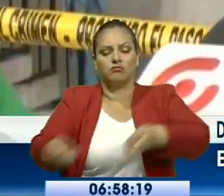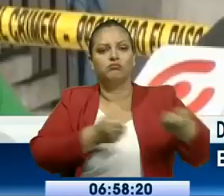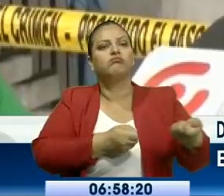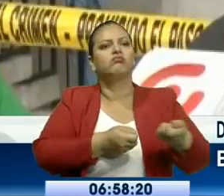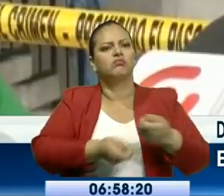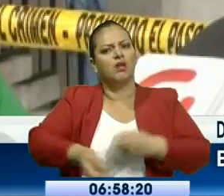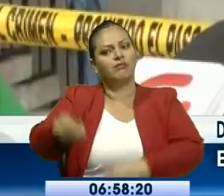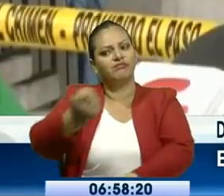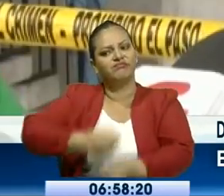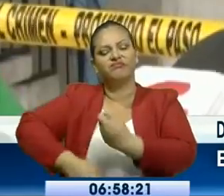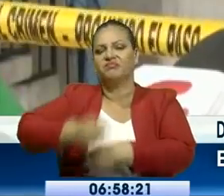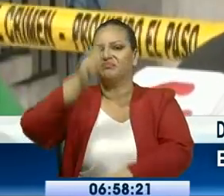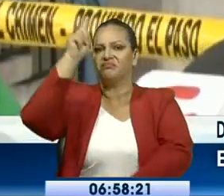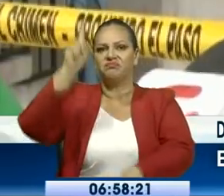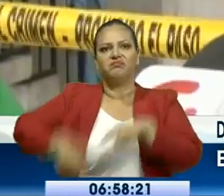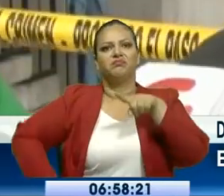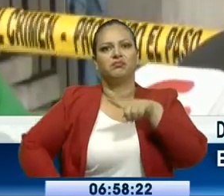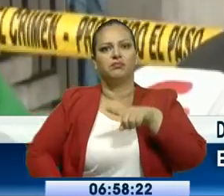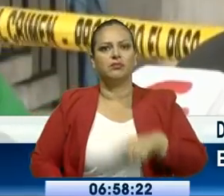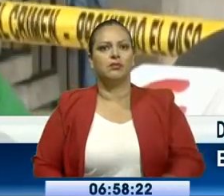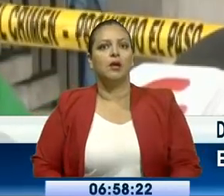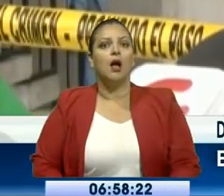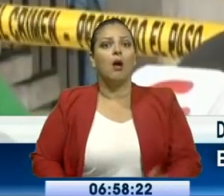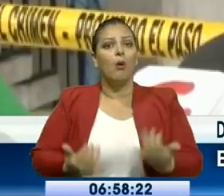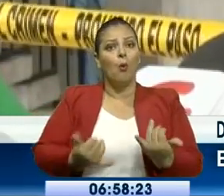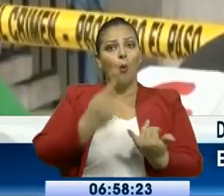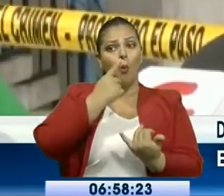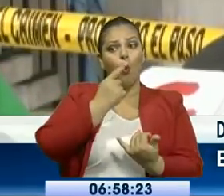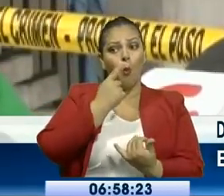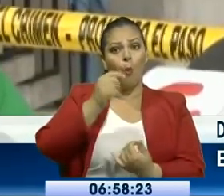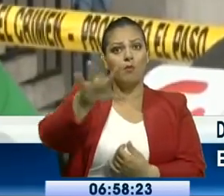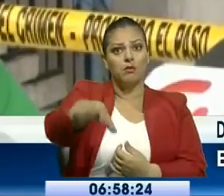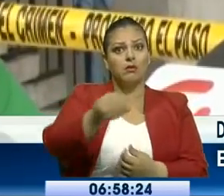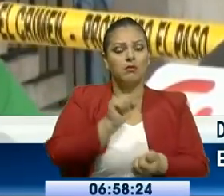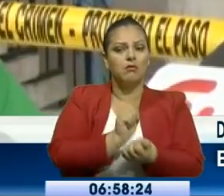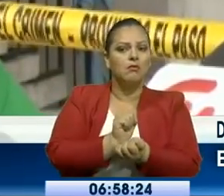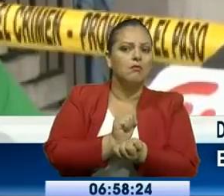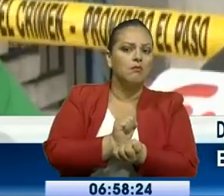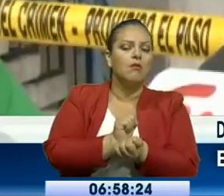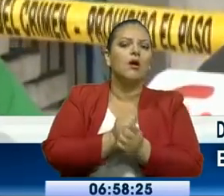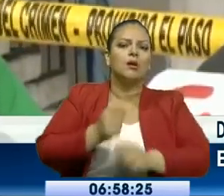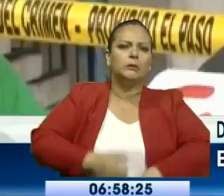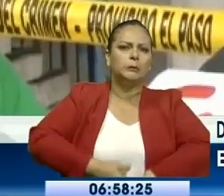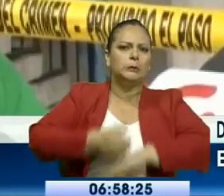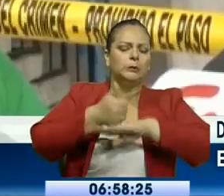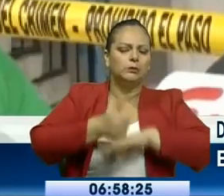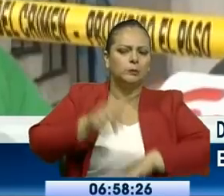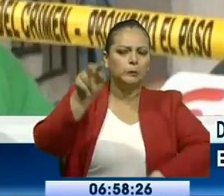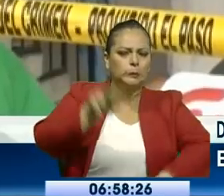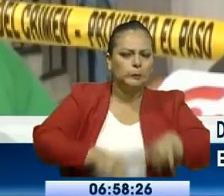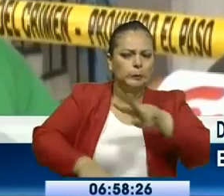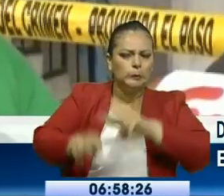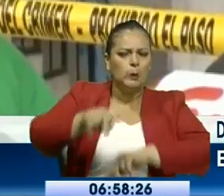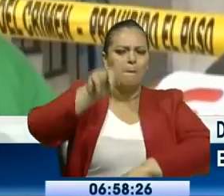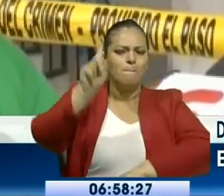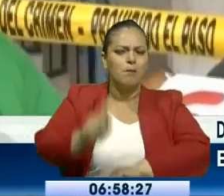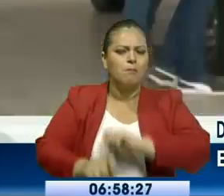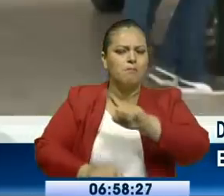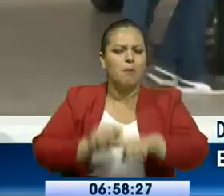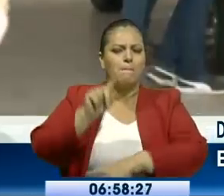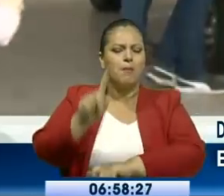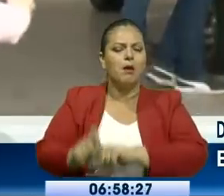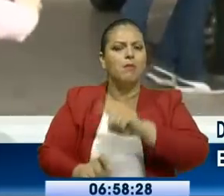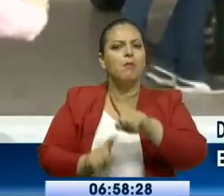en la verificación. Usted sabe que recién se le detuvo y ahí estamos realmente iniciando el procedimiento para poner a órdenes de las